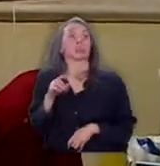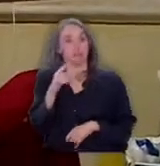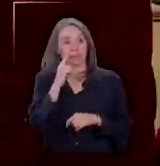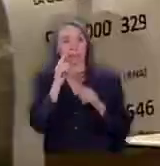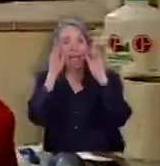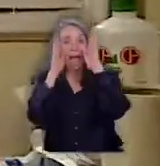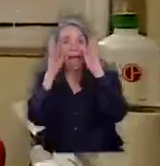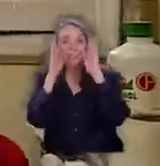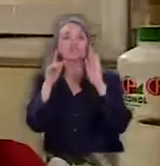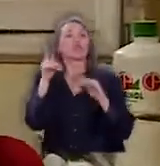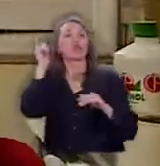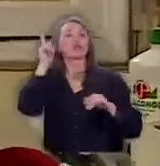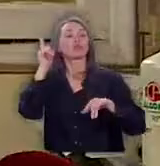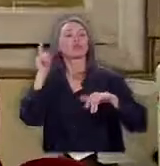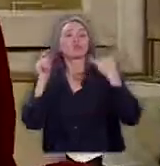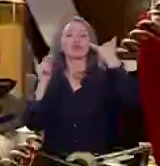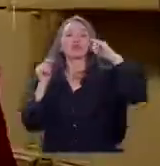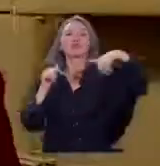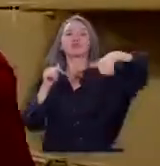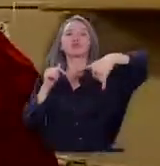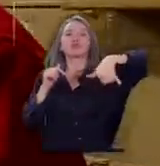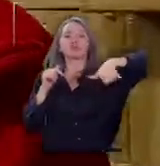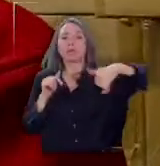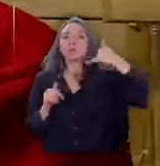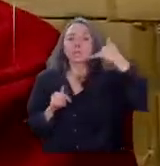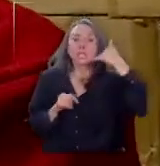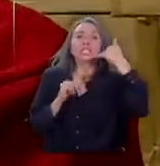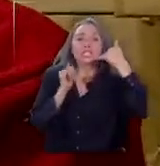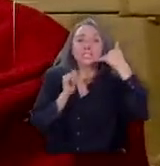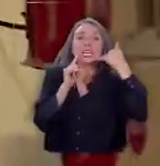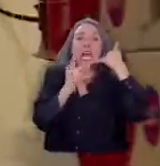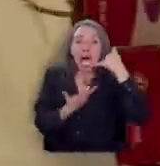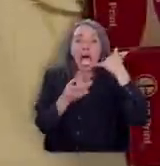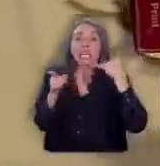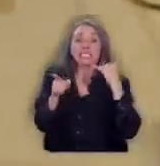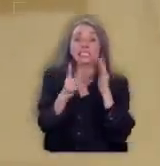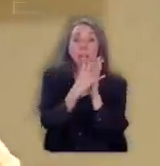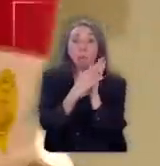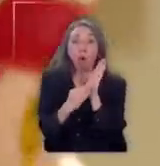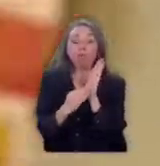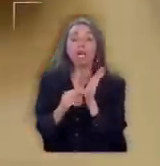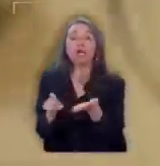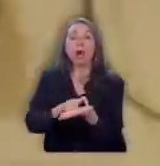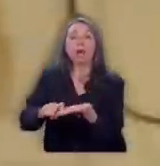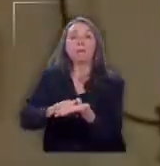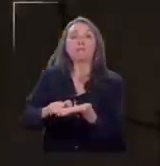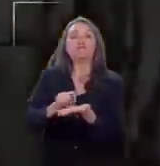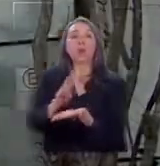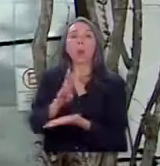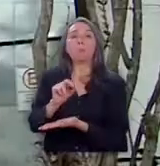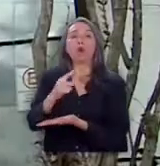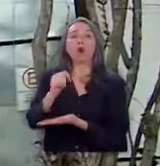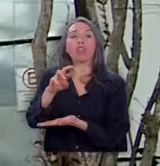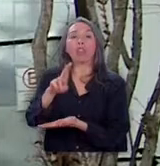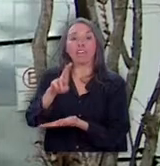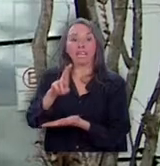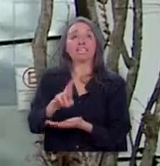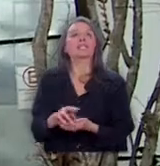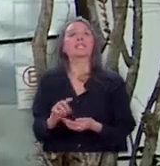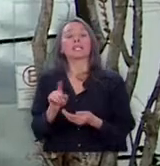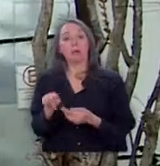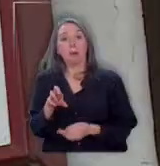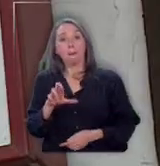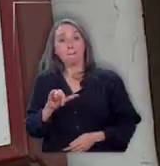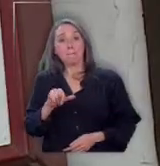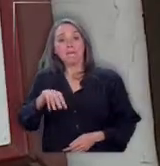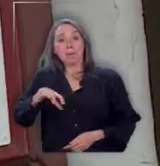atención Buenos días cason sí tenemos ese modelo para una impresora bren pese a todo esta